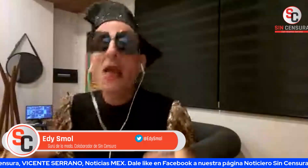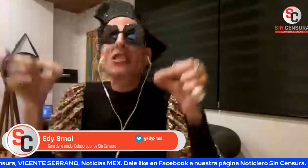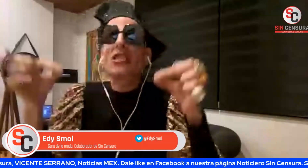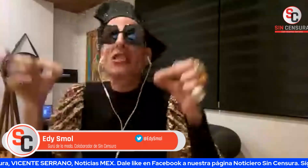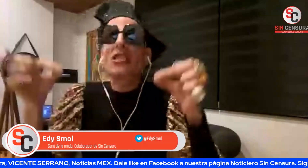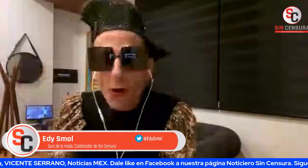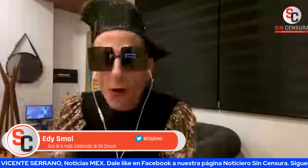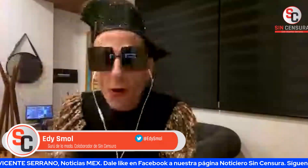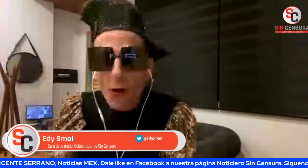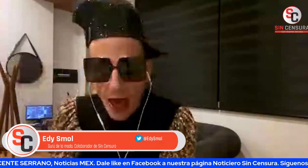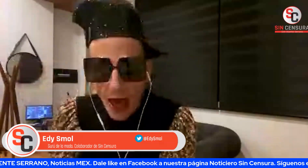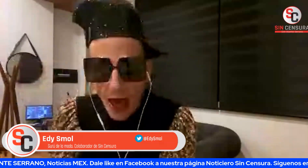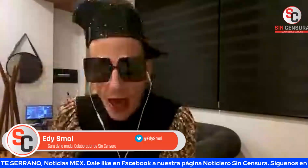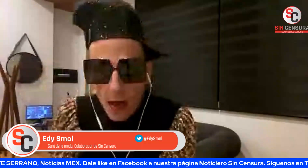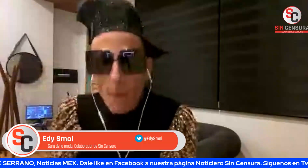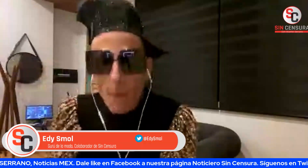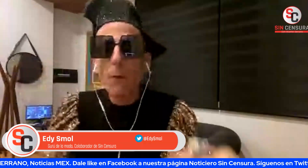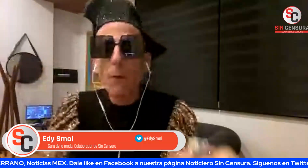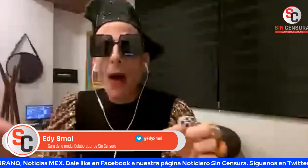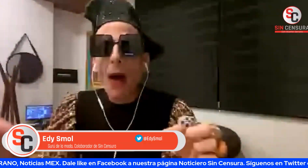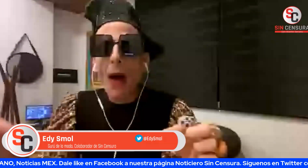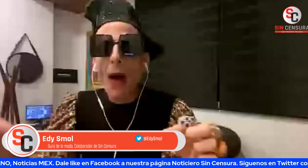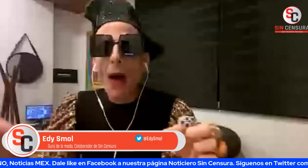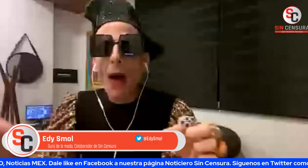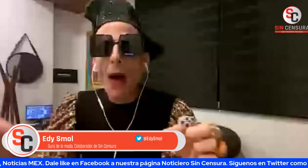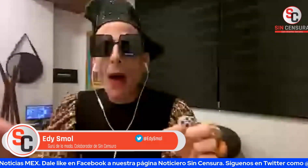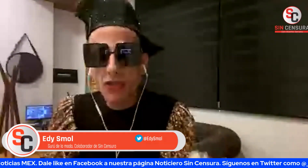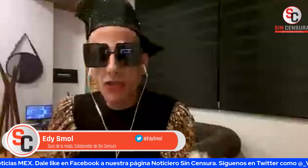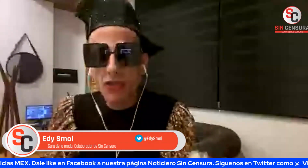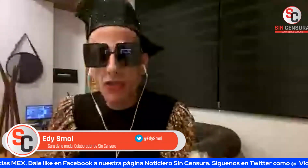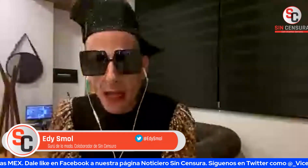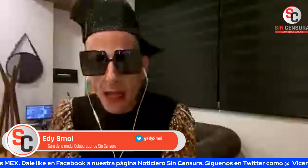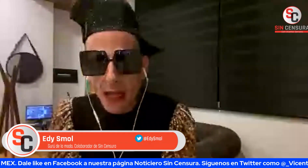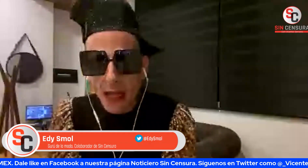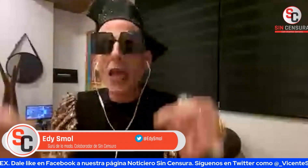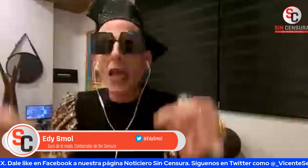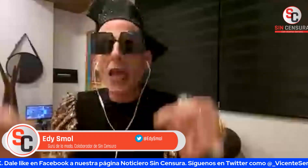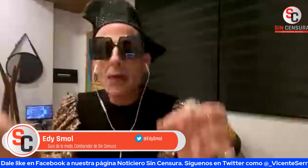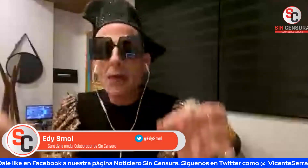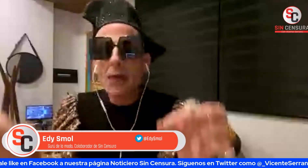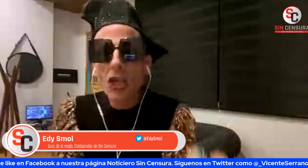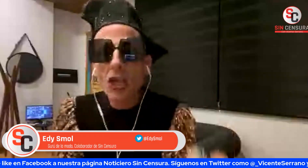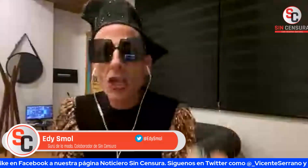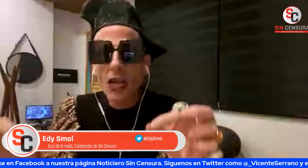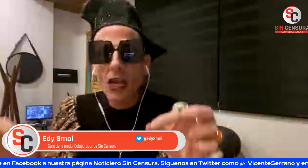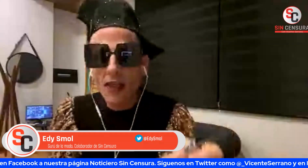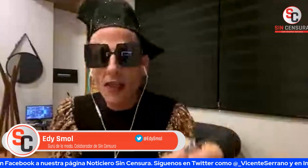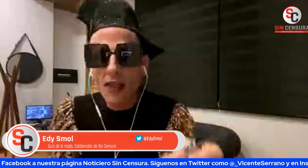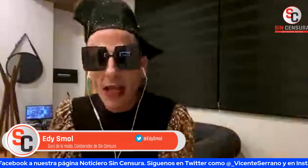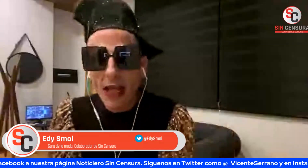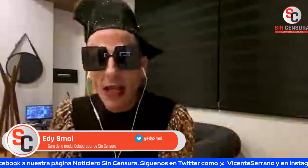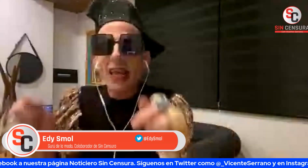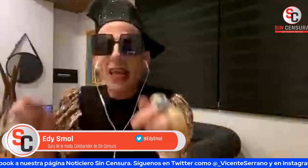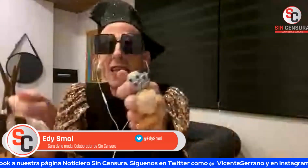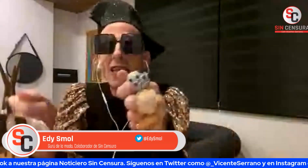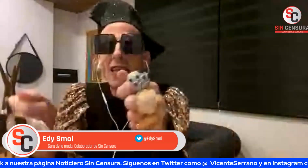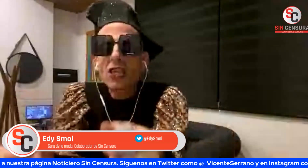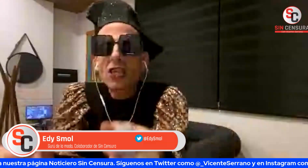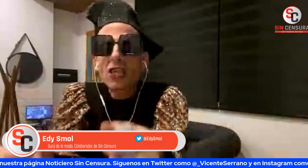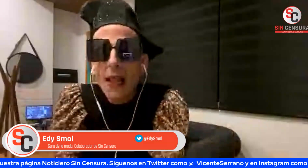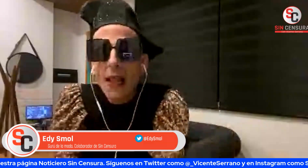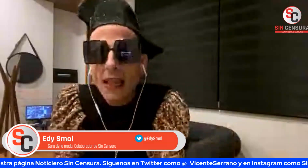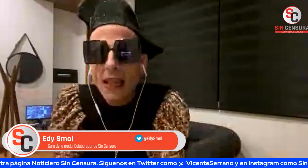global, sí provocada por países irresponsables que imprimieron trillones de dólares, que